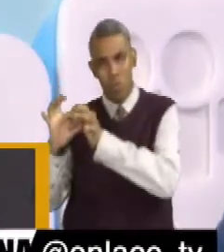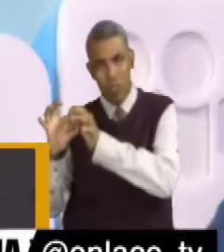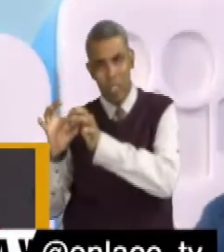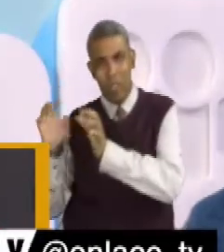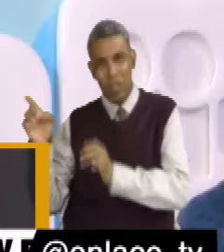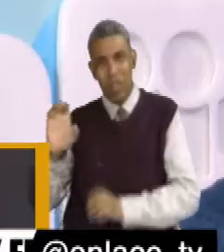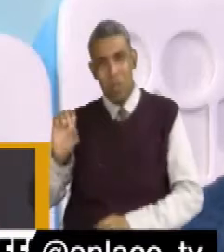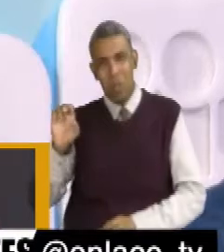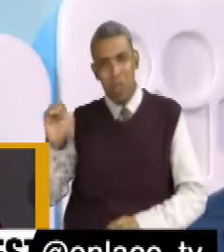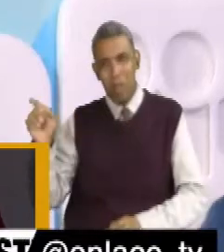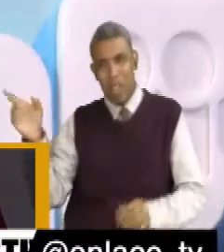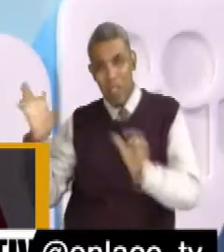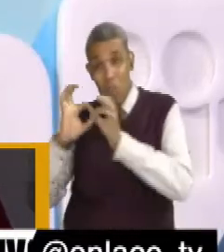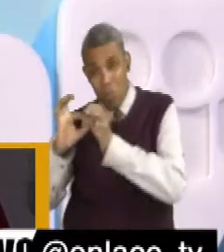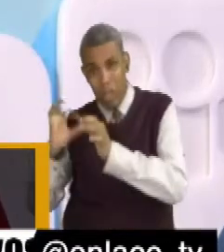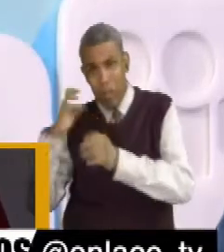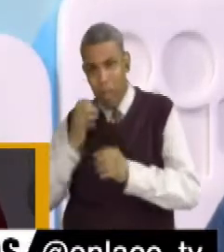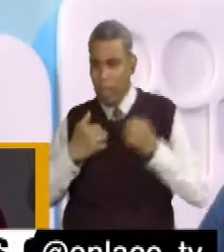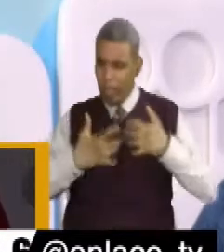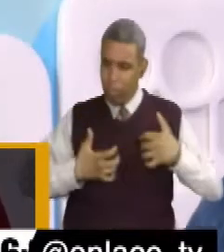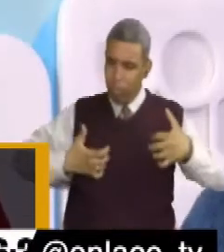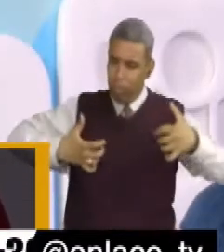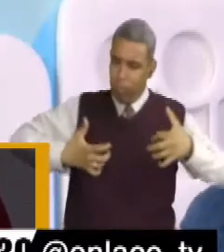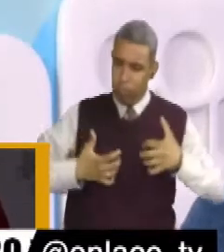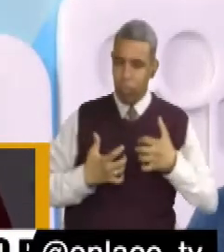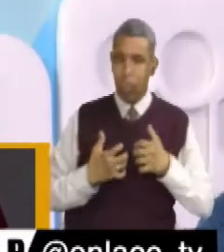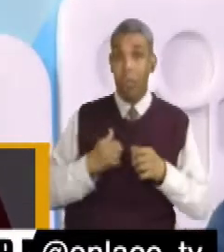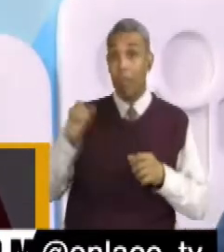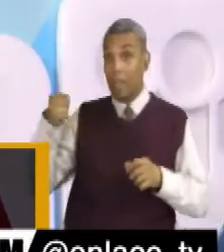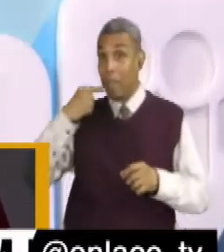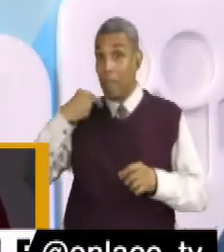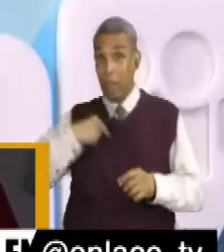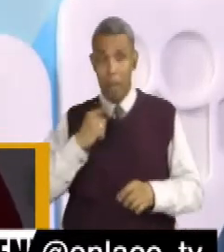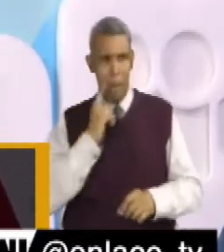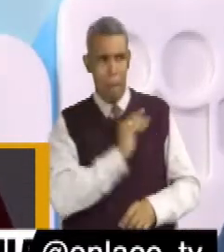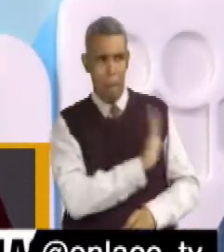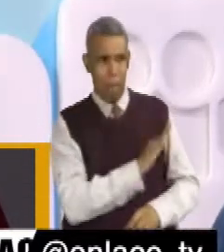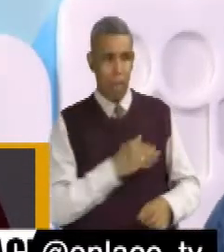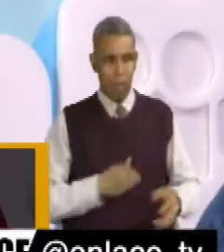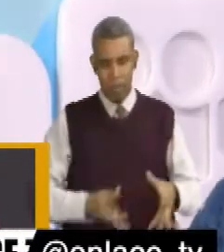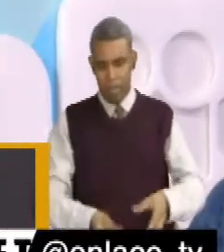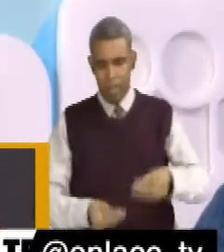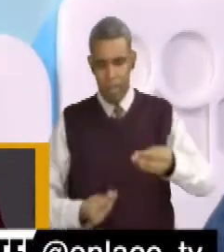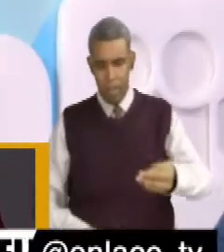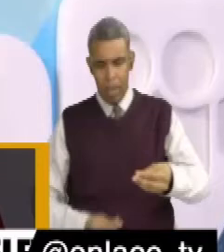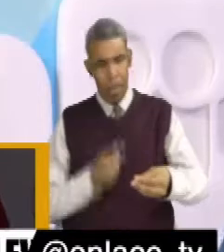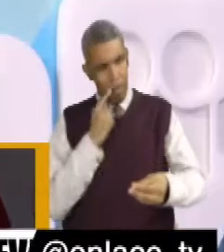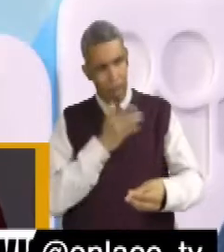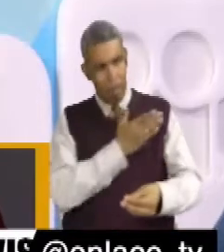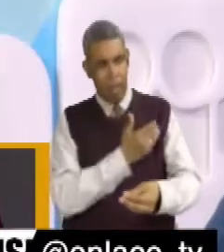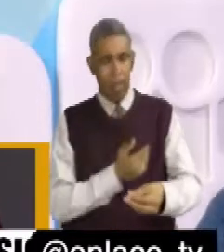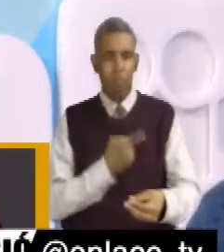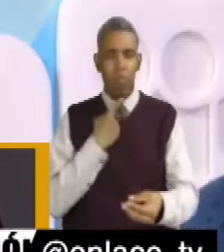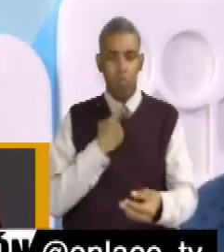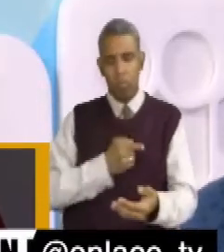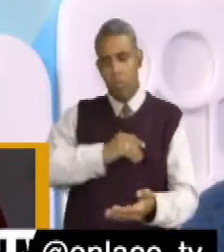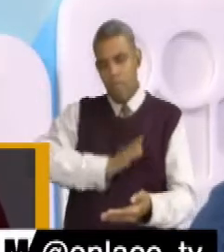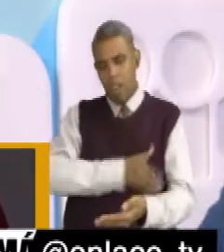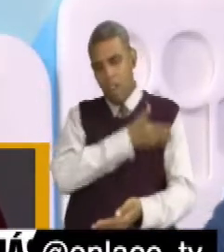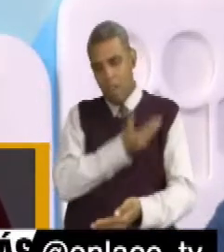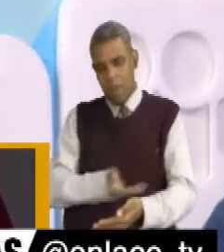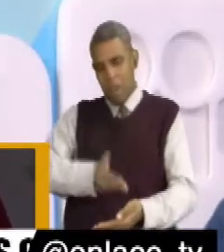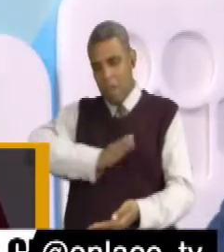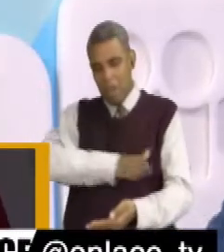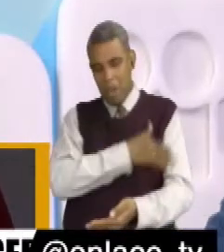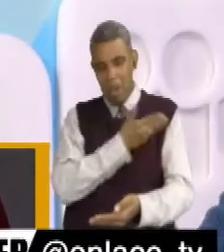hiciéramos esta canción. Nos dijo, tengo una canción para ustedes, quiero que la escuchen. Nos gustó la canción y dijimos, bueno, vamos a hacerla juntos,